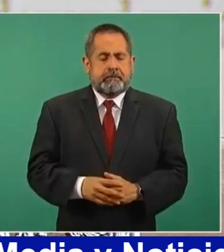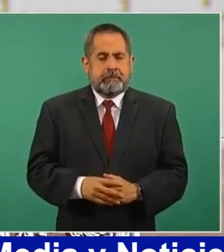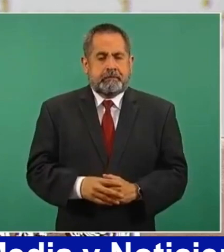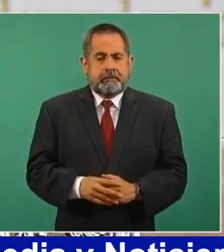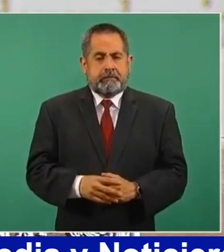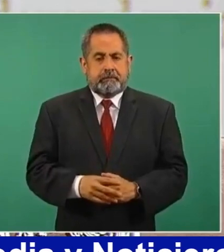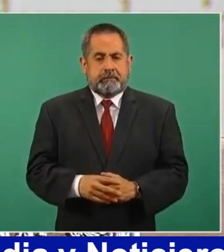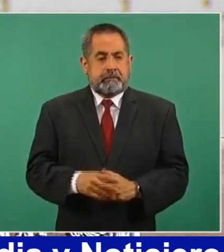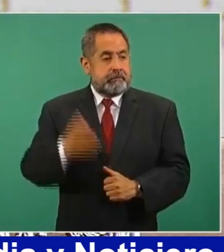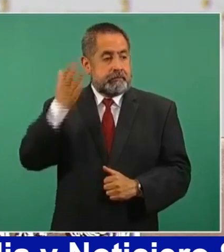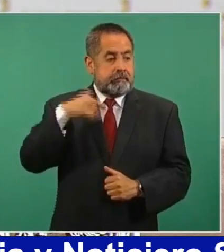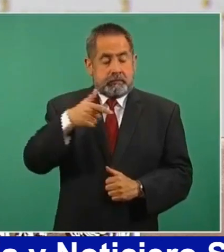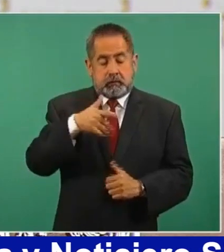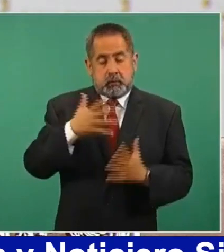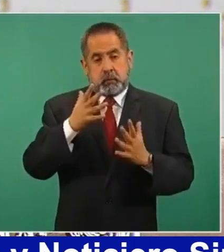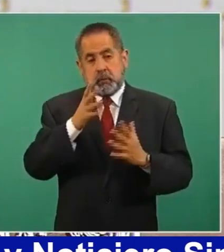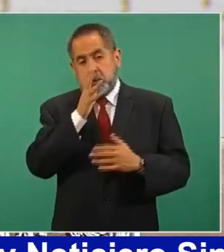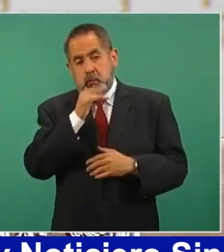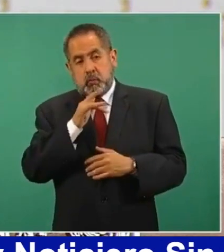Porque pues eran intocables.